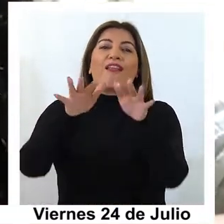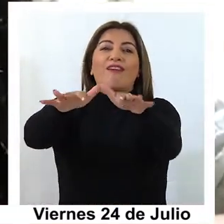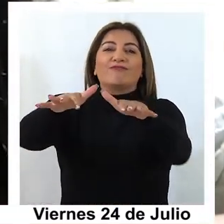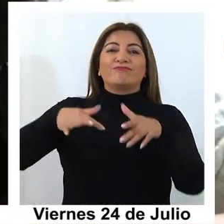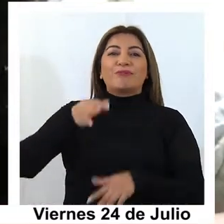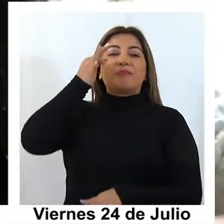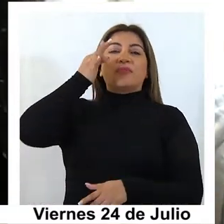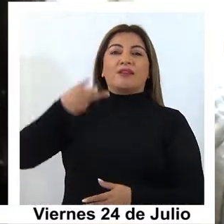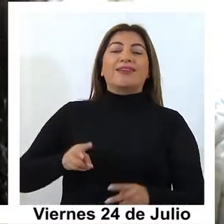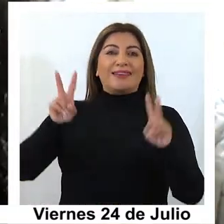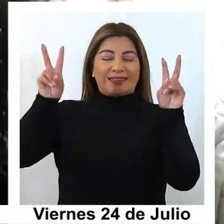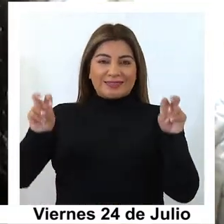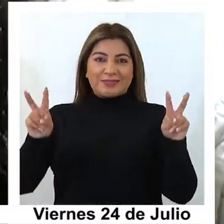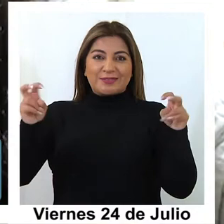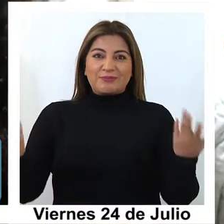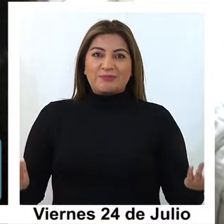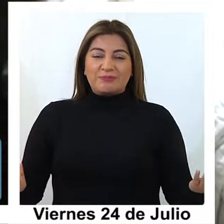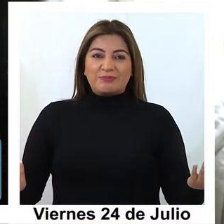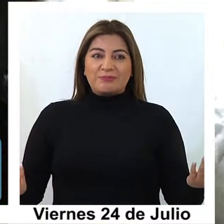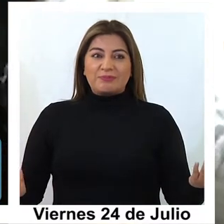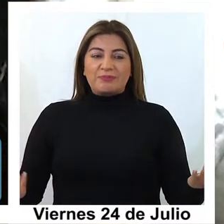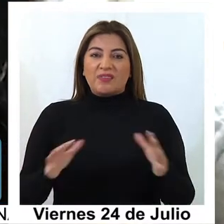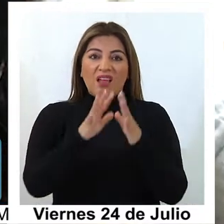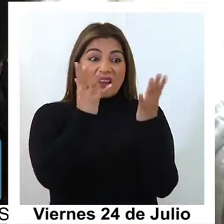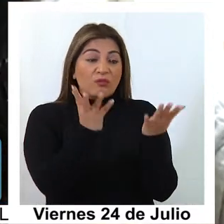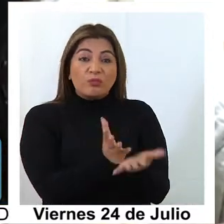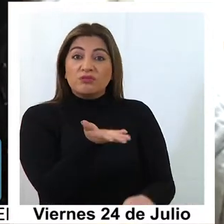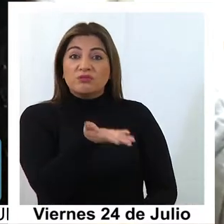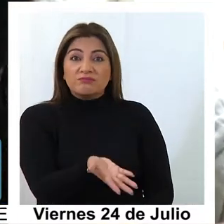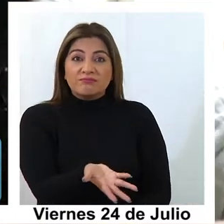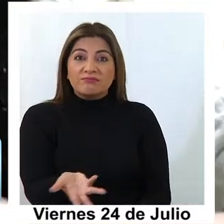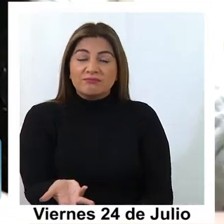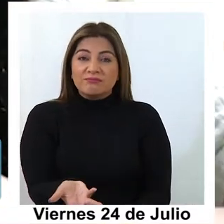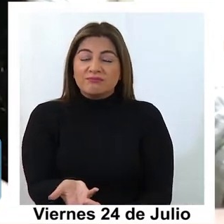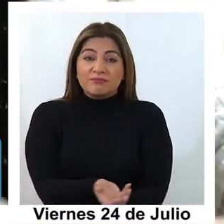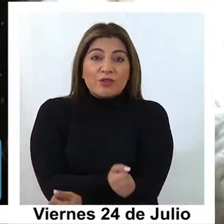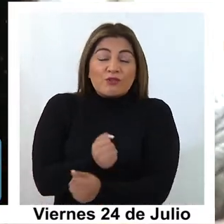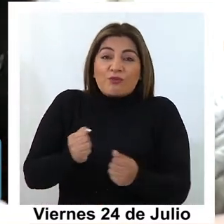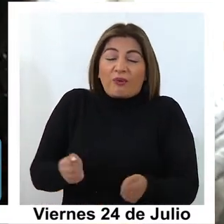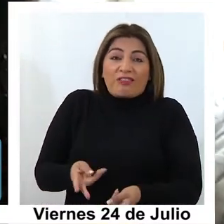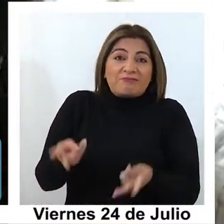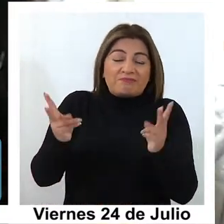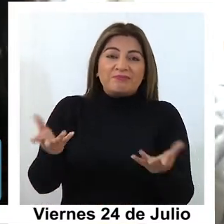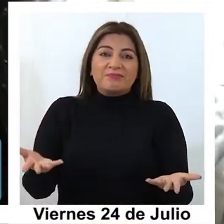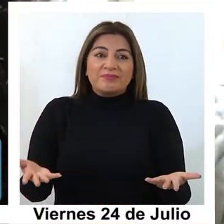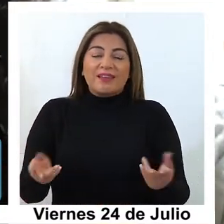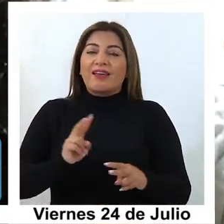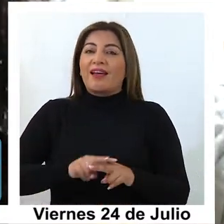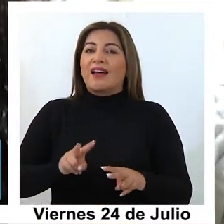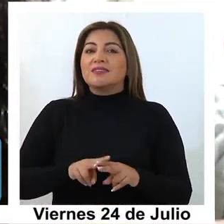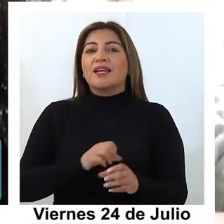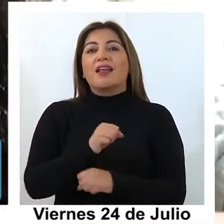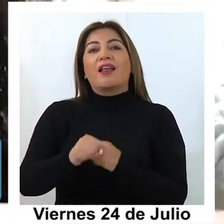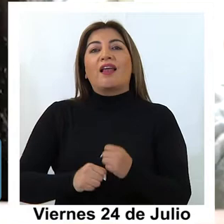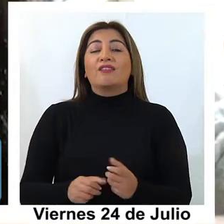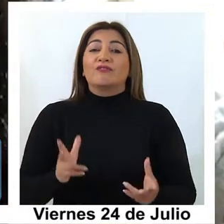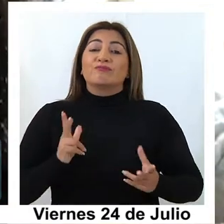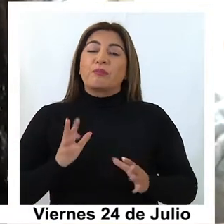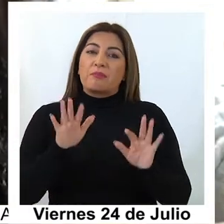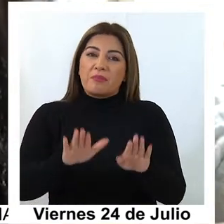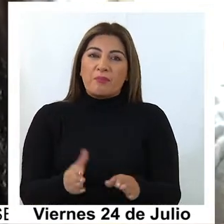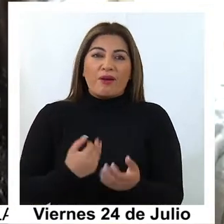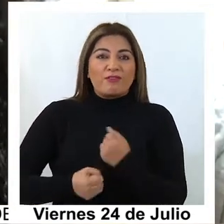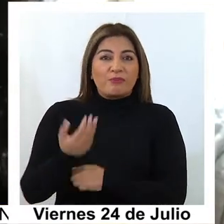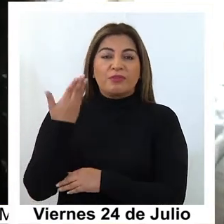pero el contexto del mundo en este minuto obviamente no nos permite realizar el año como corresponde.